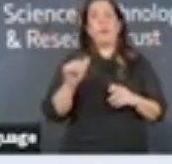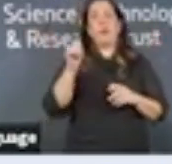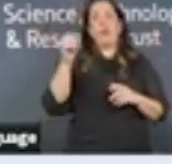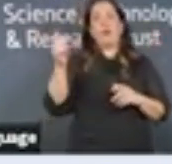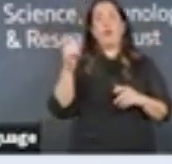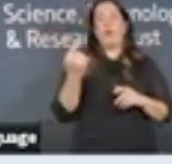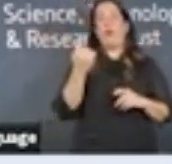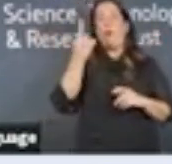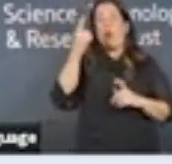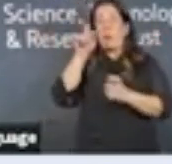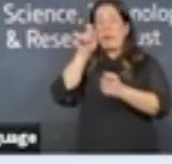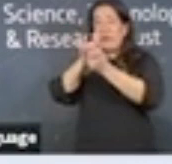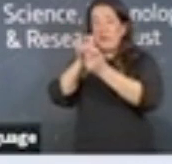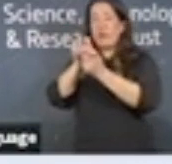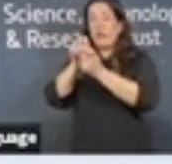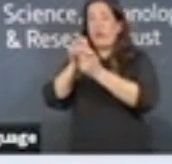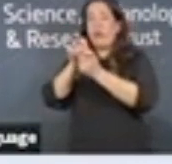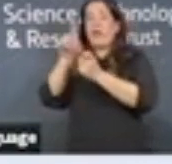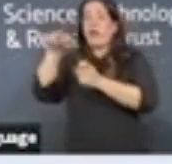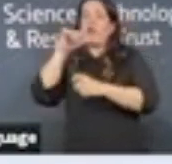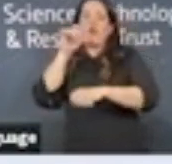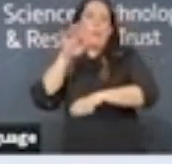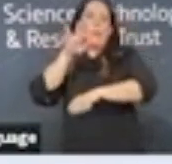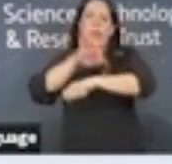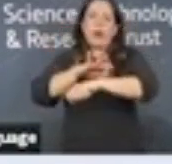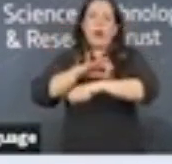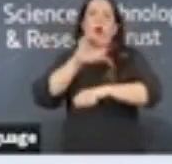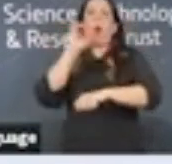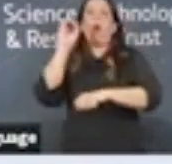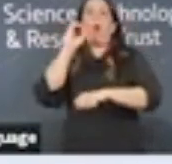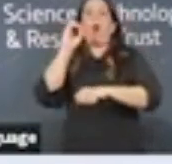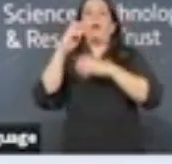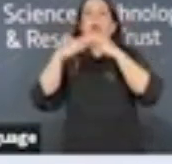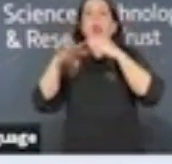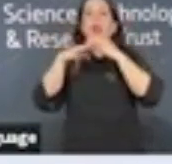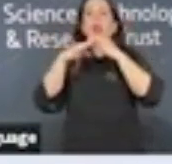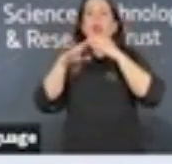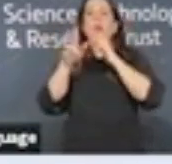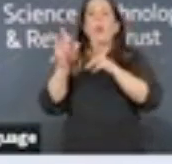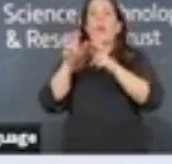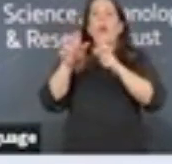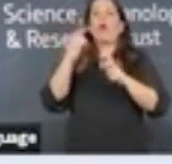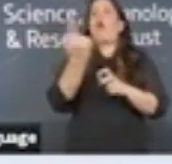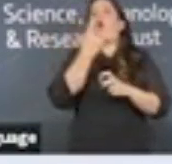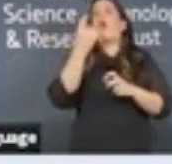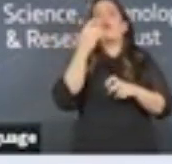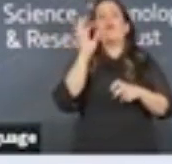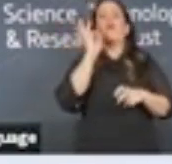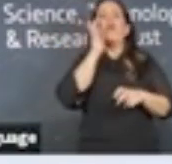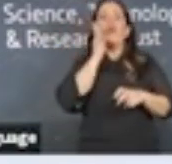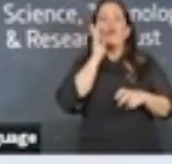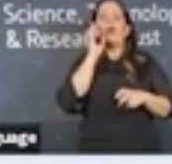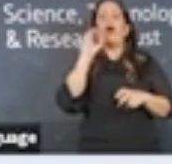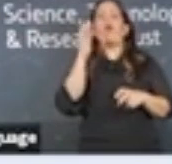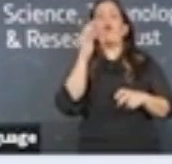en particular que ni pica ni se alimenta de sangre, solo de jugos de frutas y néctar de flores.